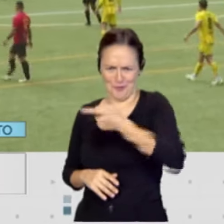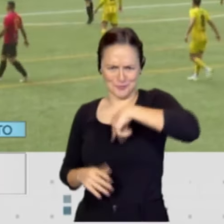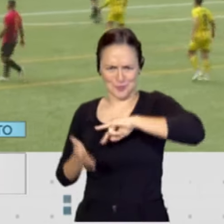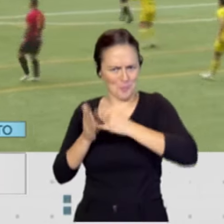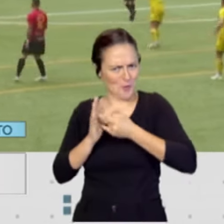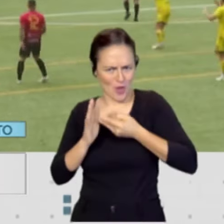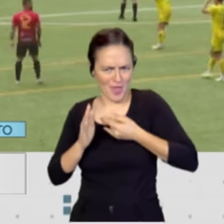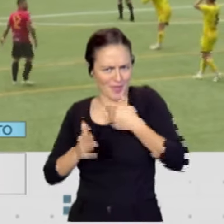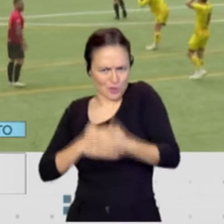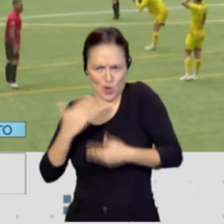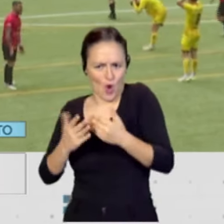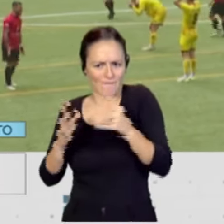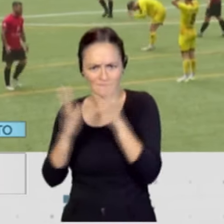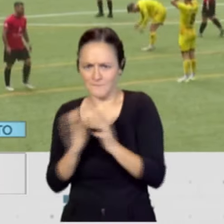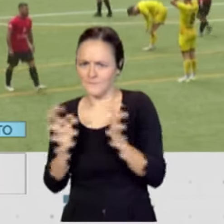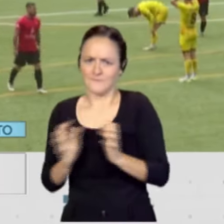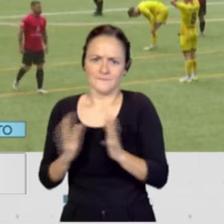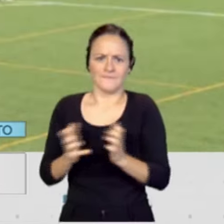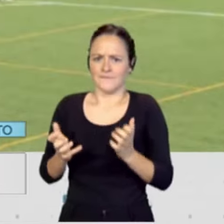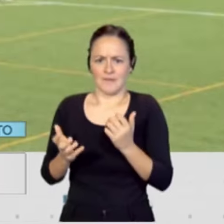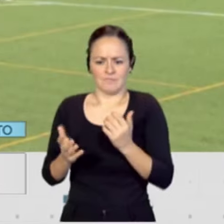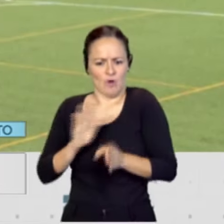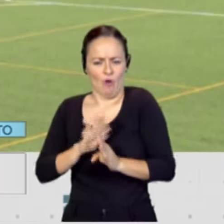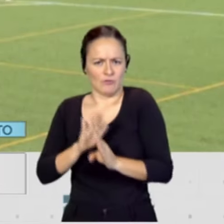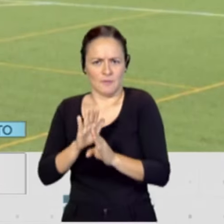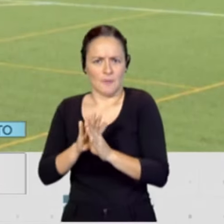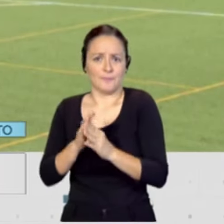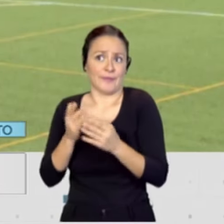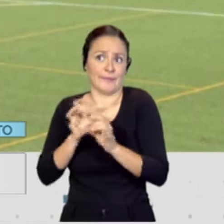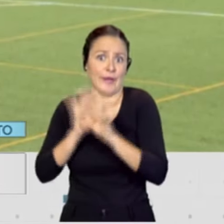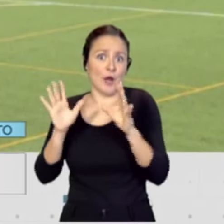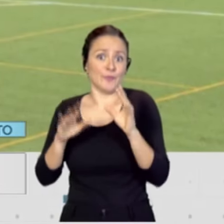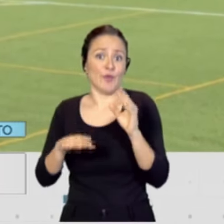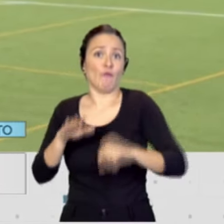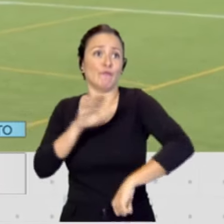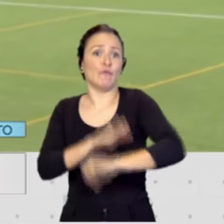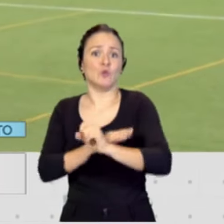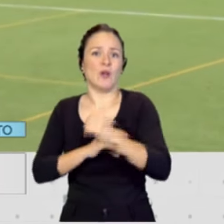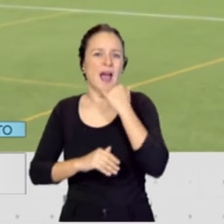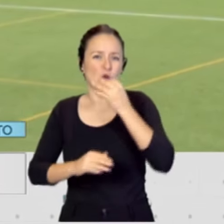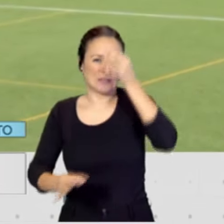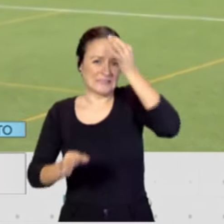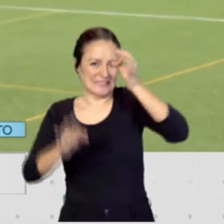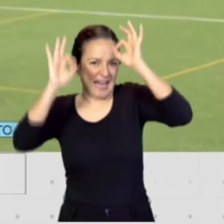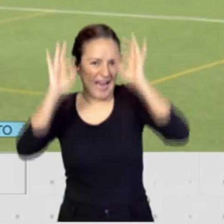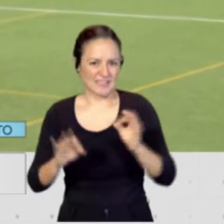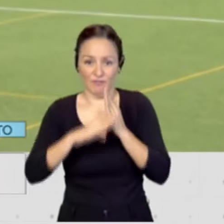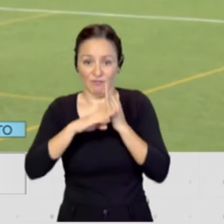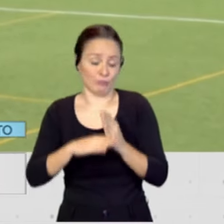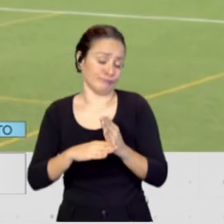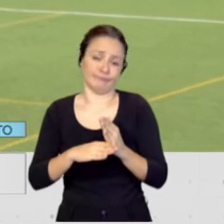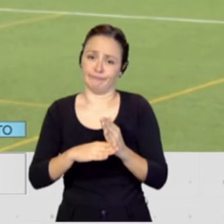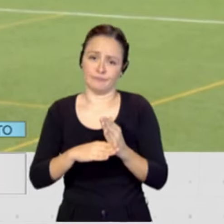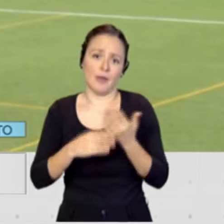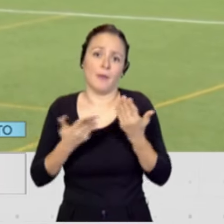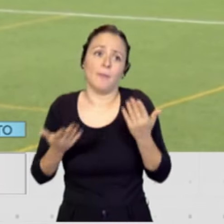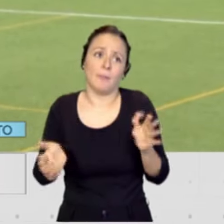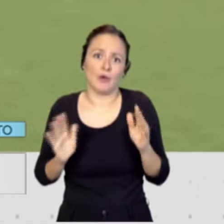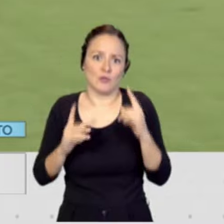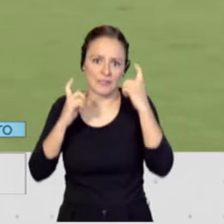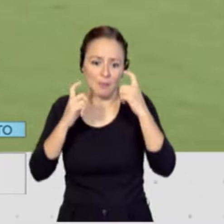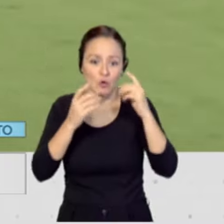proyecto ambicioso evidentemente no el fútbol no es una ciencia exacta pero vamos a intentar la próxima temporada